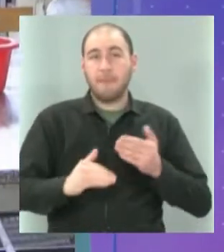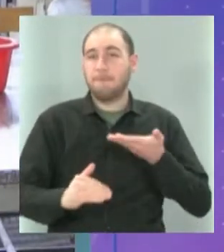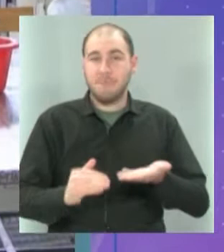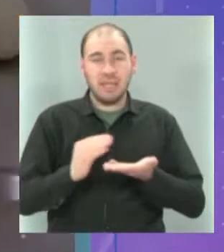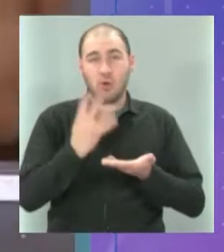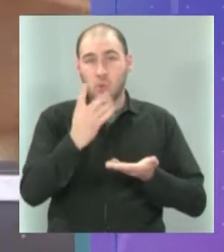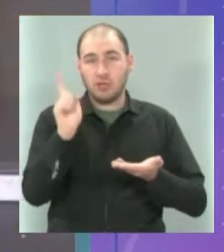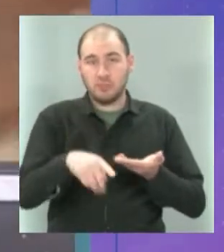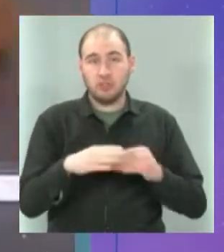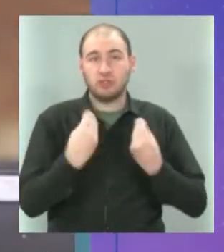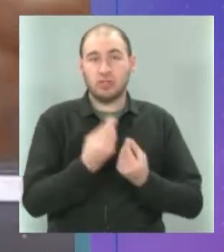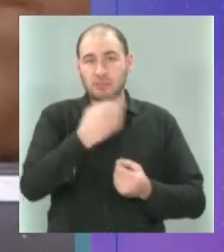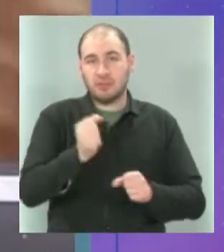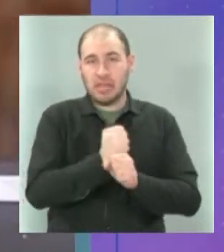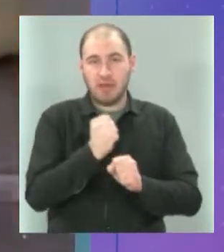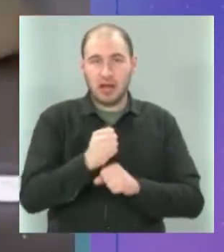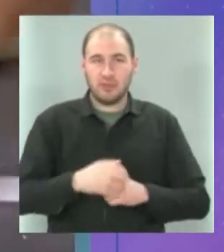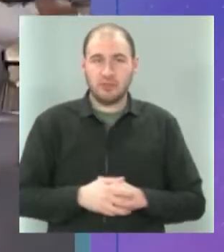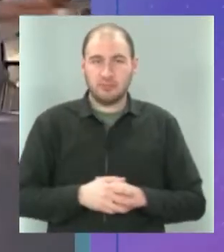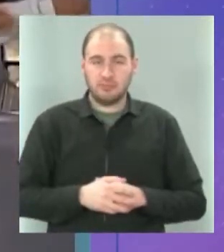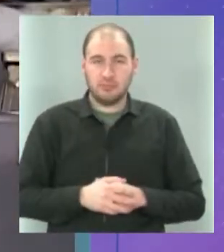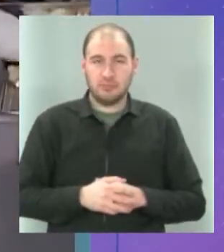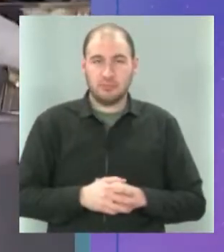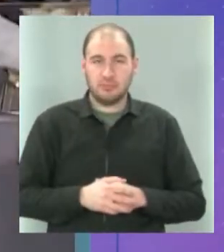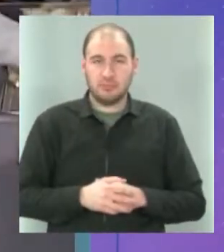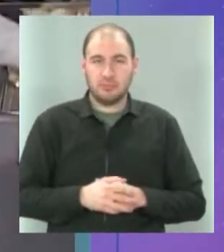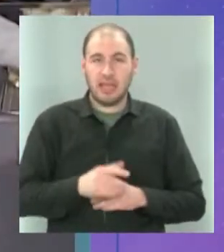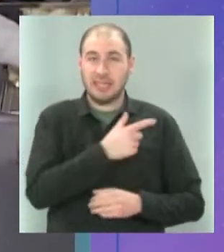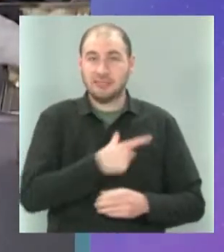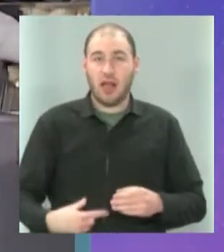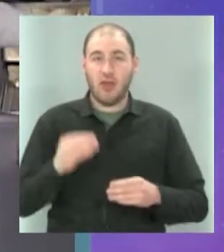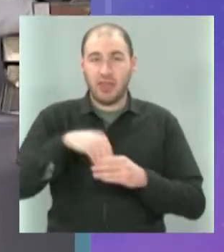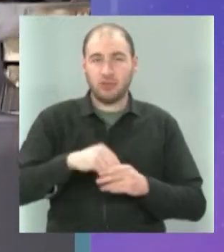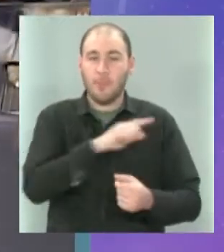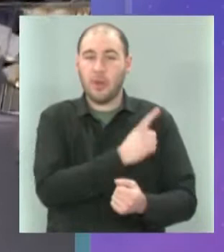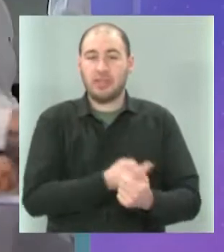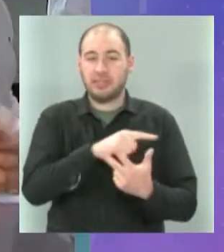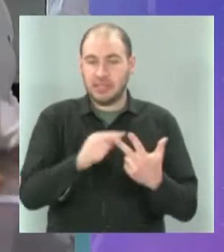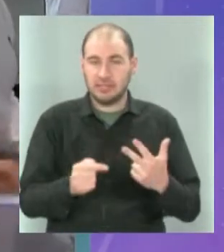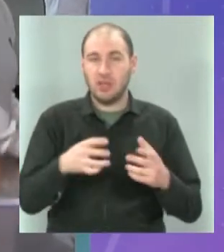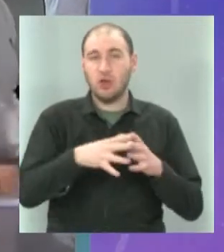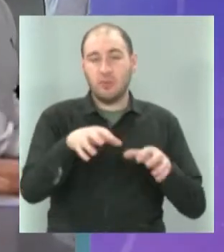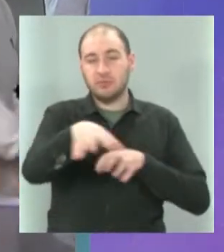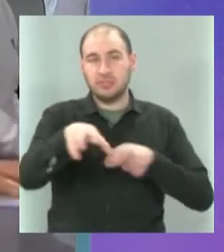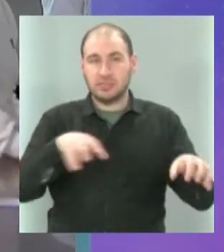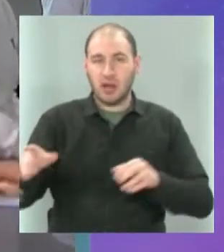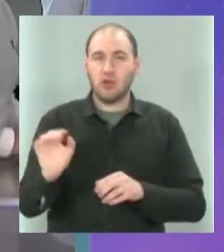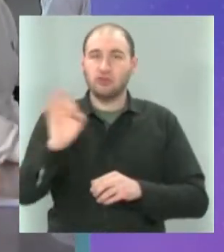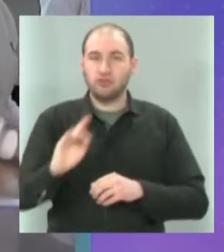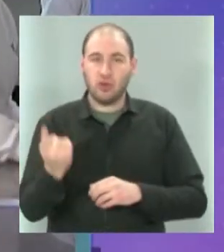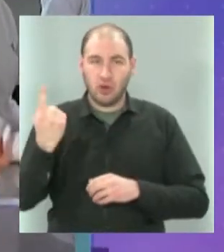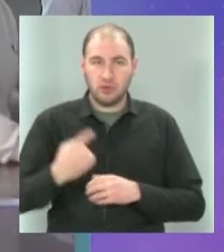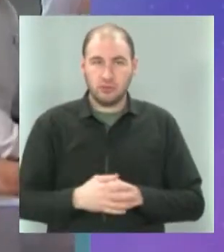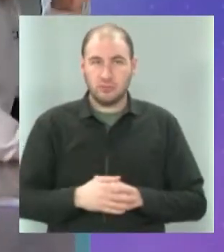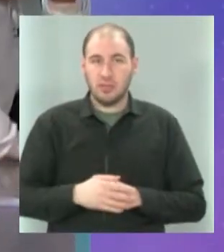del 4% de los trabajadores en el Estado, en sus tres poderes, en organismos descentralizados o autárquicos. Ya